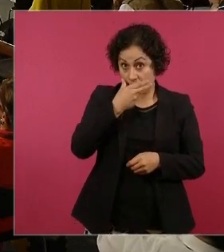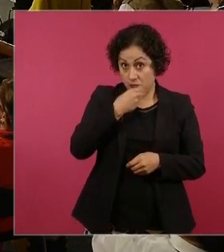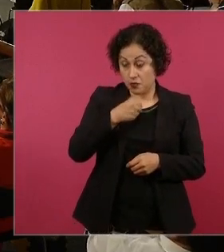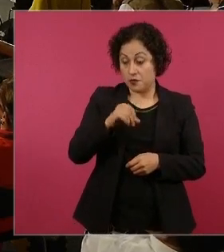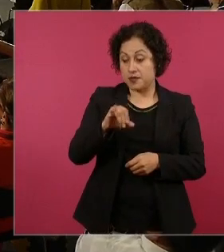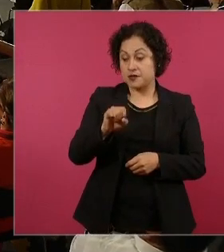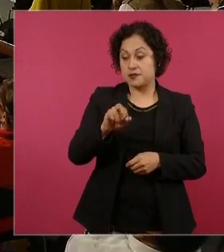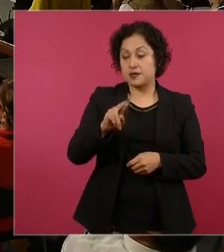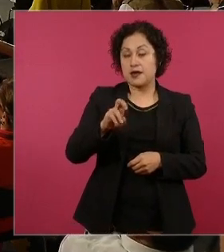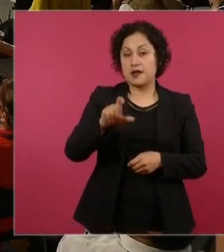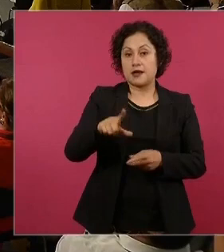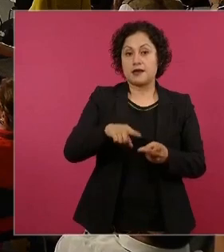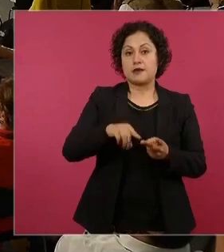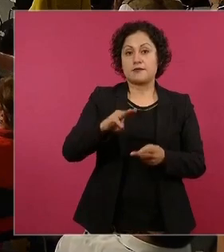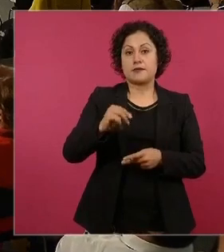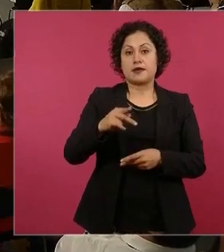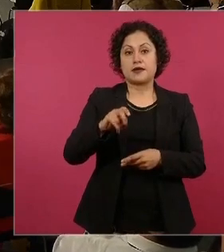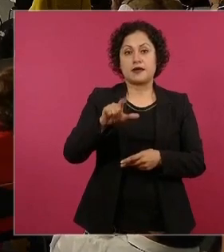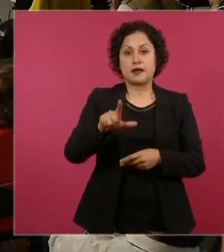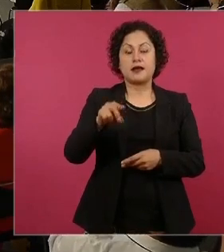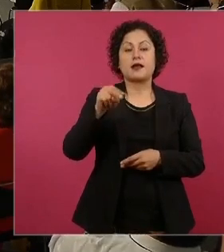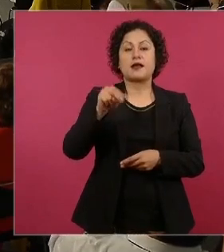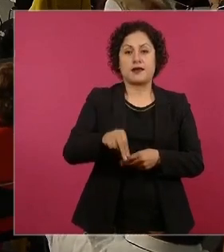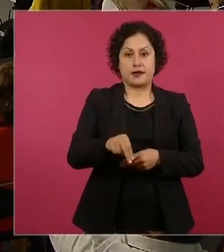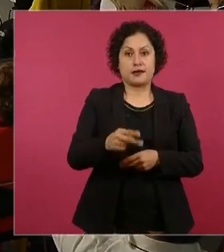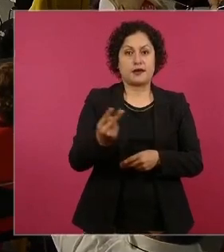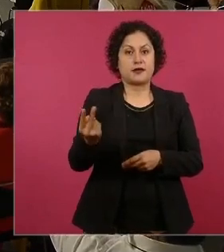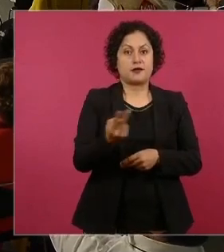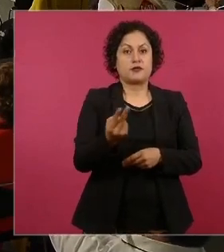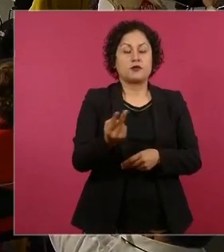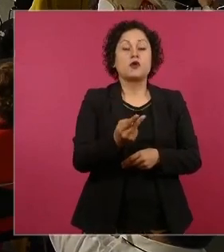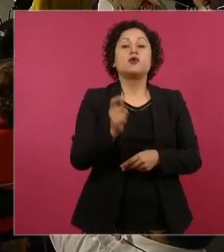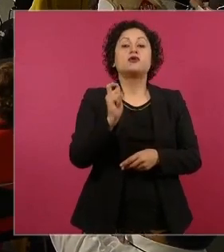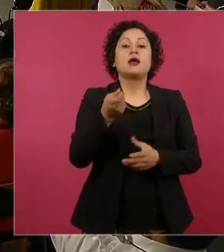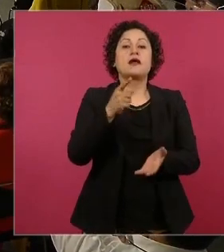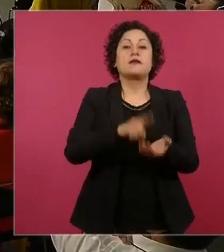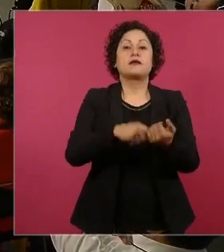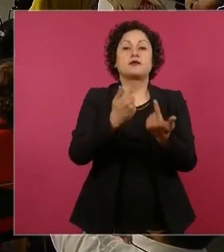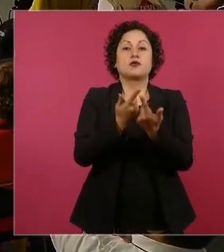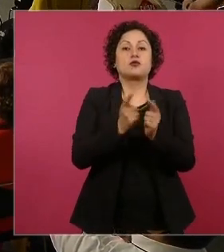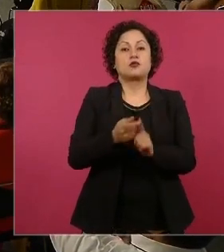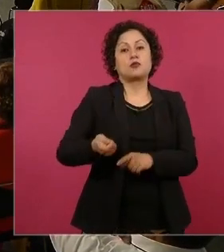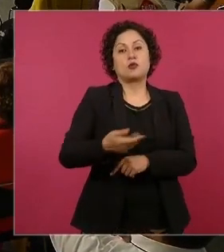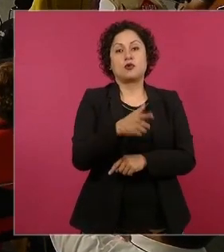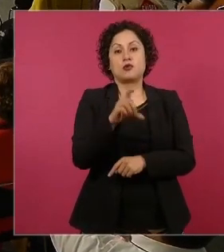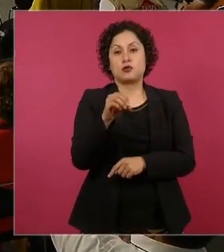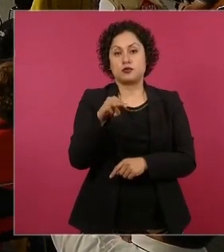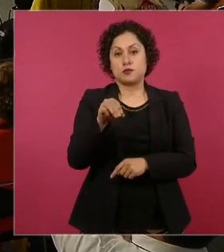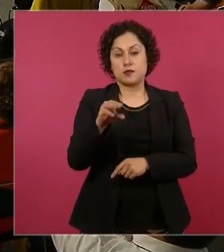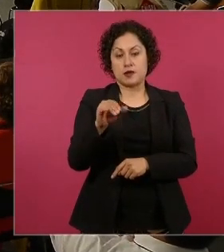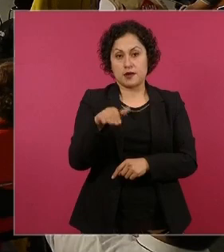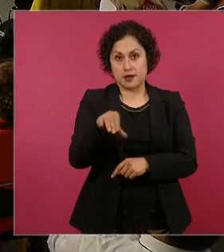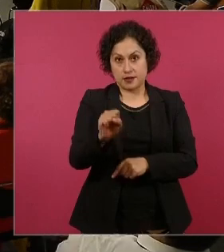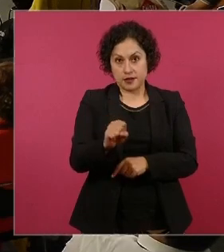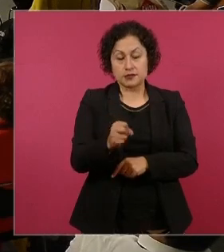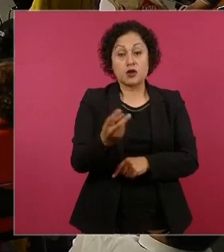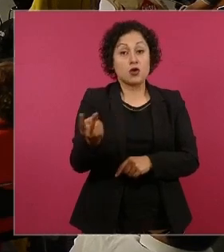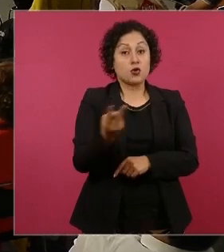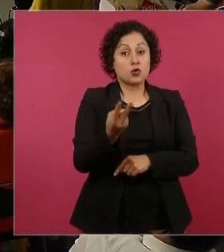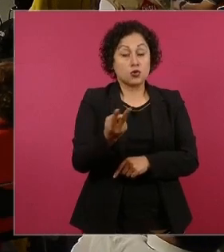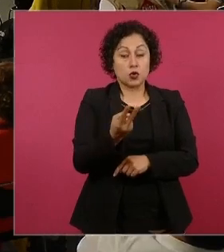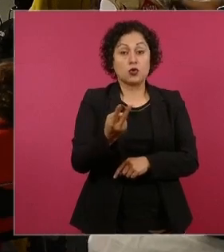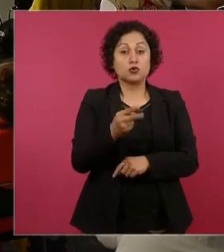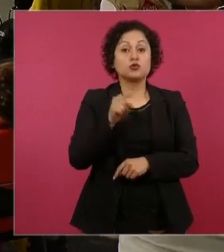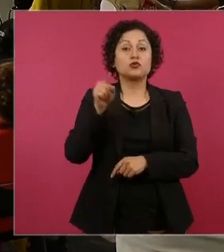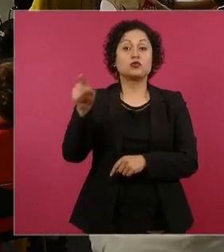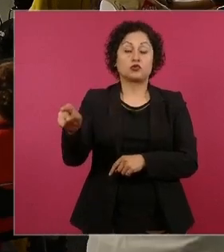Israel y Miguel N. son integrantes de un autodenominado grupo delictivo, los Macas. Ellos fueron detenidos en